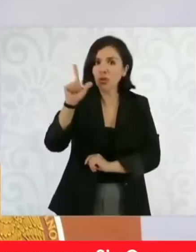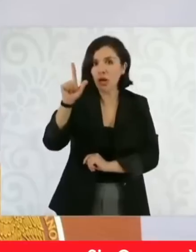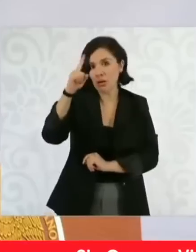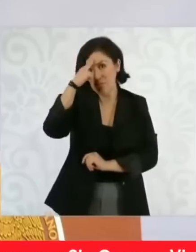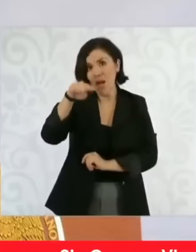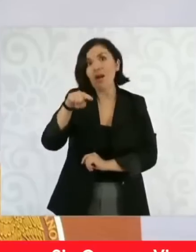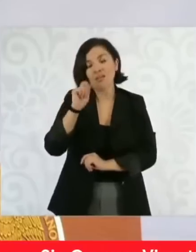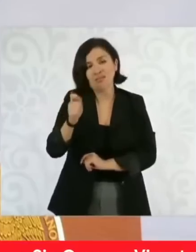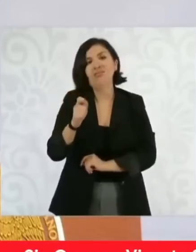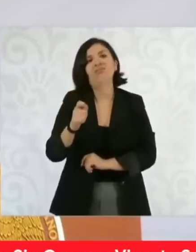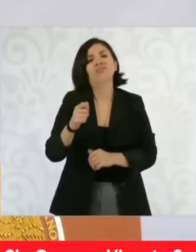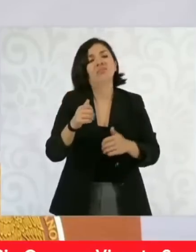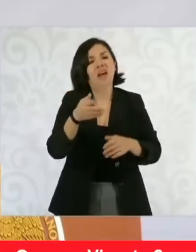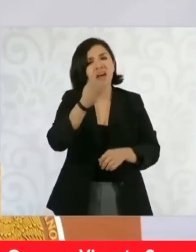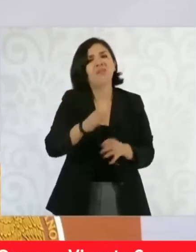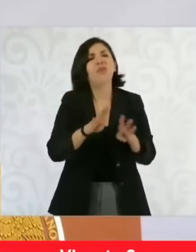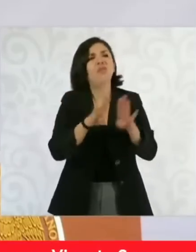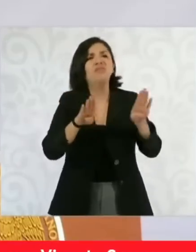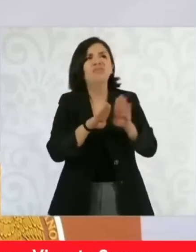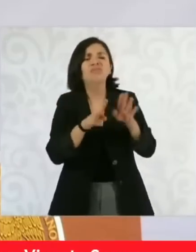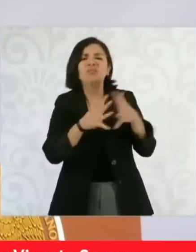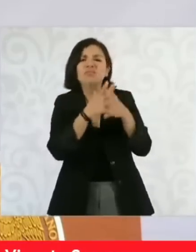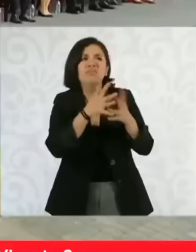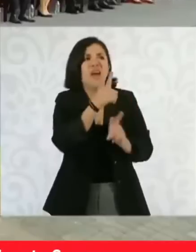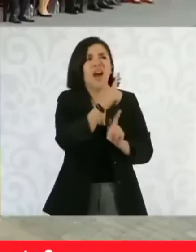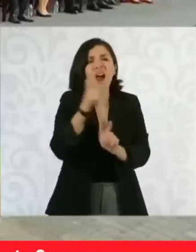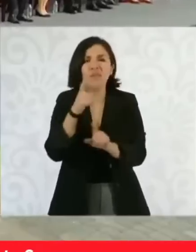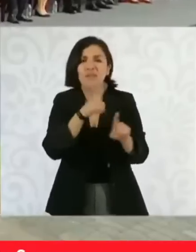la carrera de las armas.